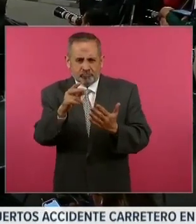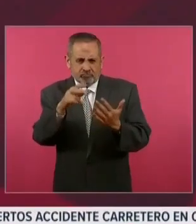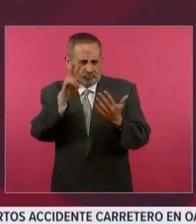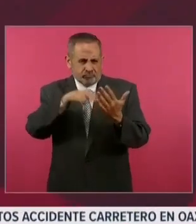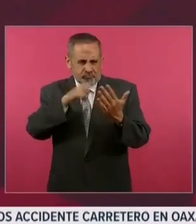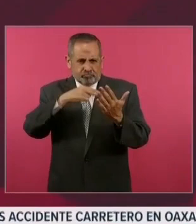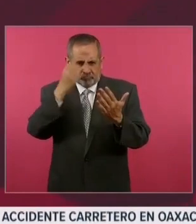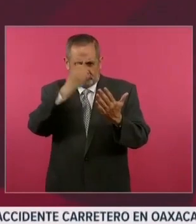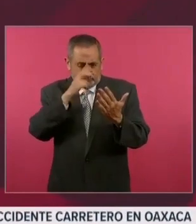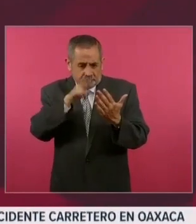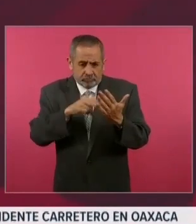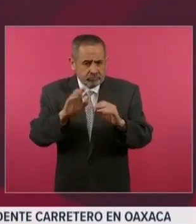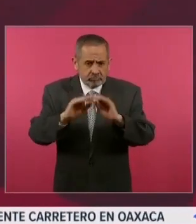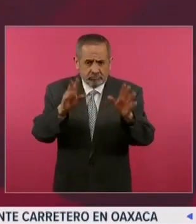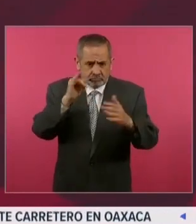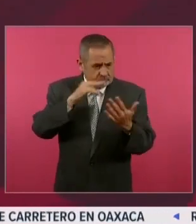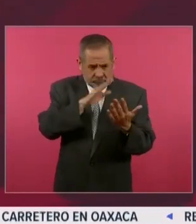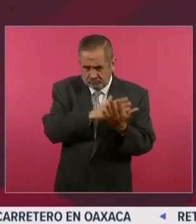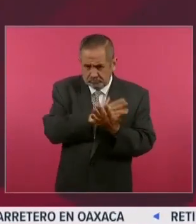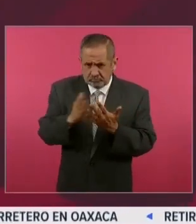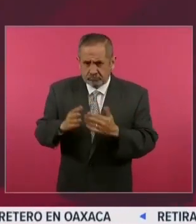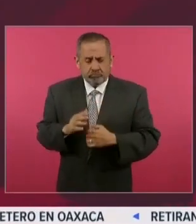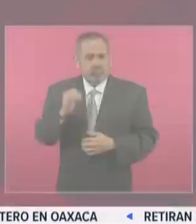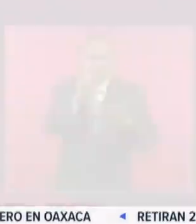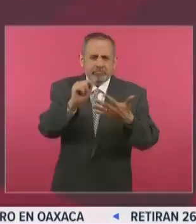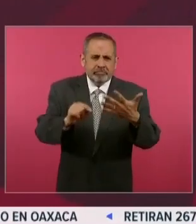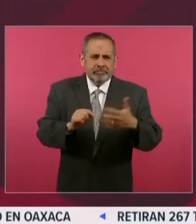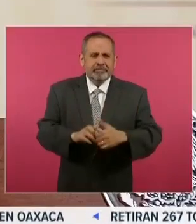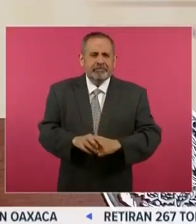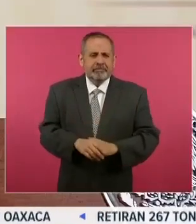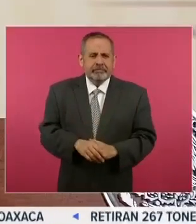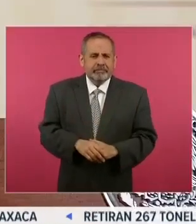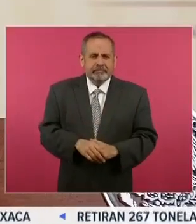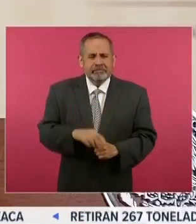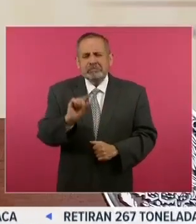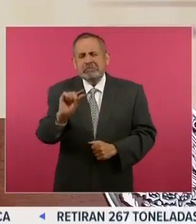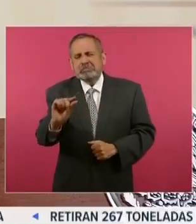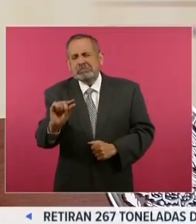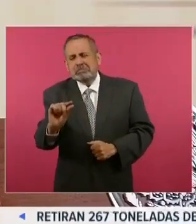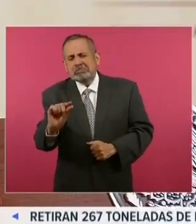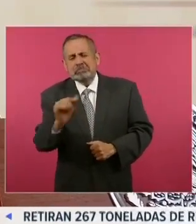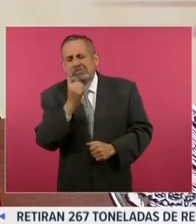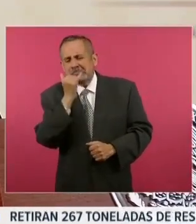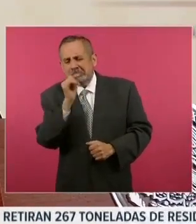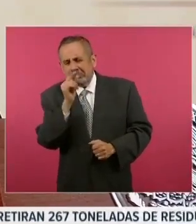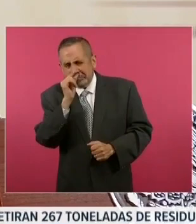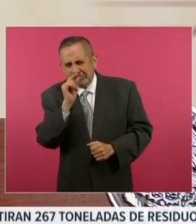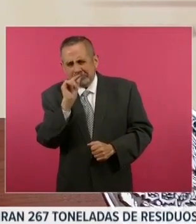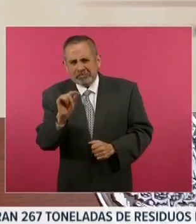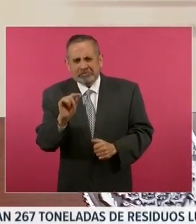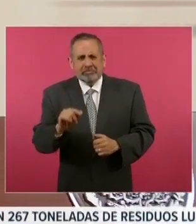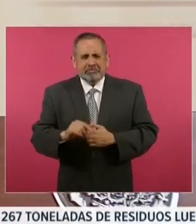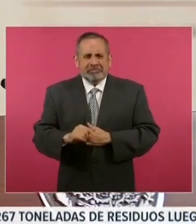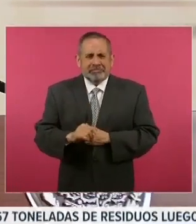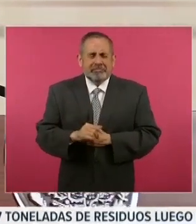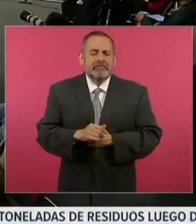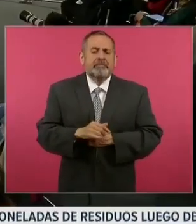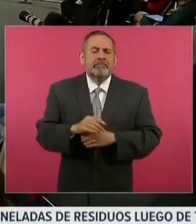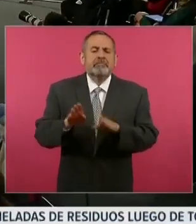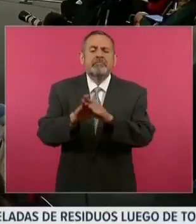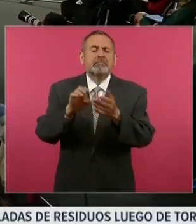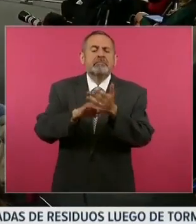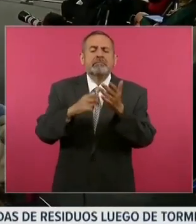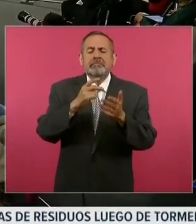¿Sí? ¿Los libros? Sí, claro que sí, todos. ¿Ha encontrado errores? No, muy pocos, muy pocos. ¿Cómo cuáles?